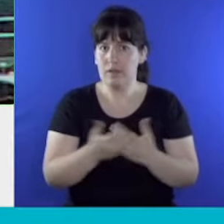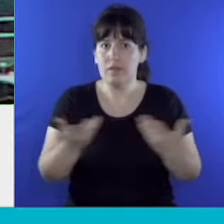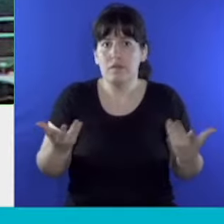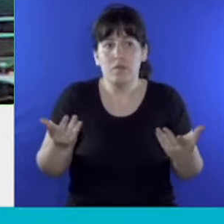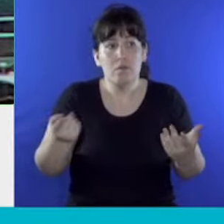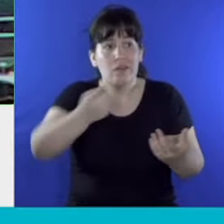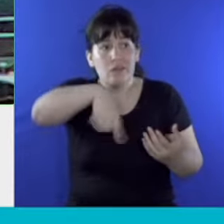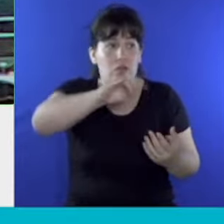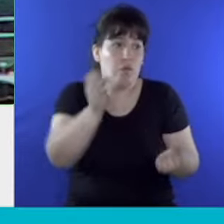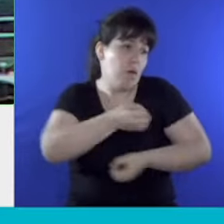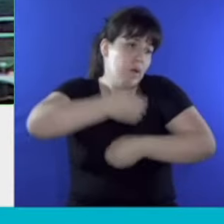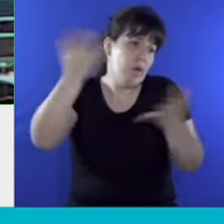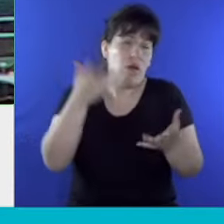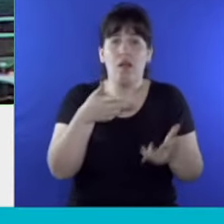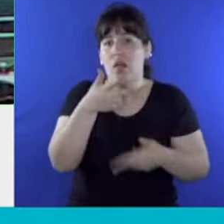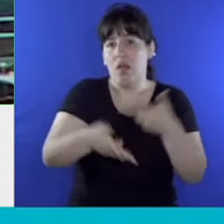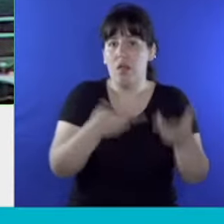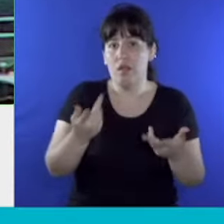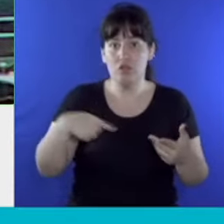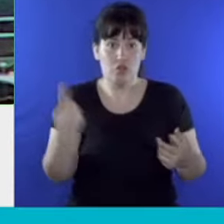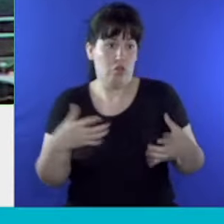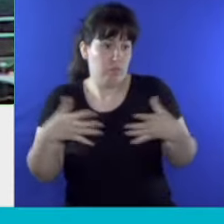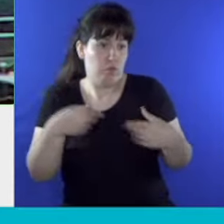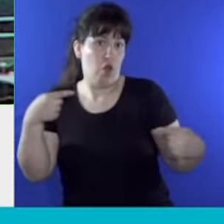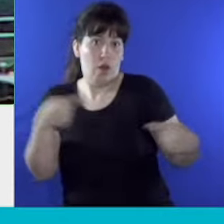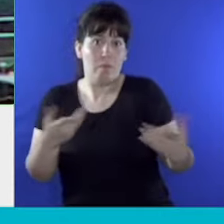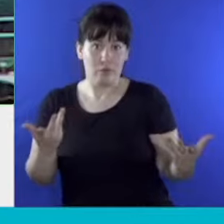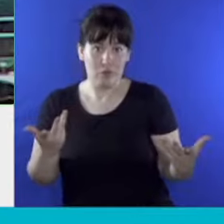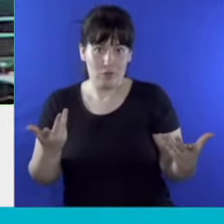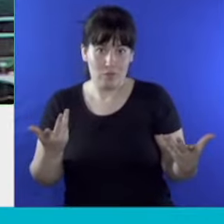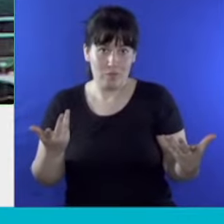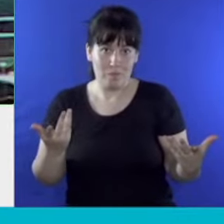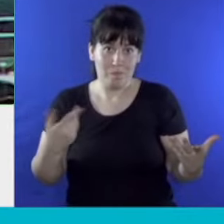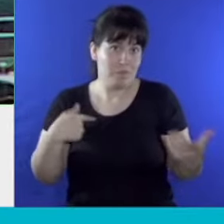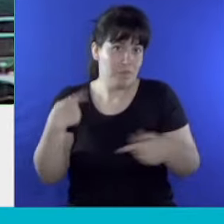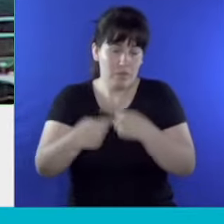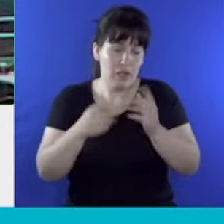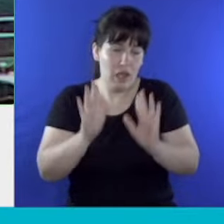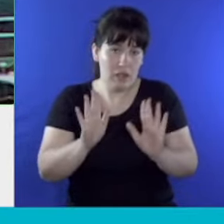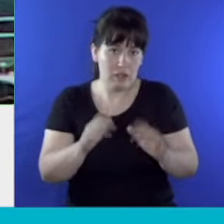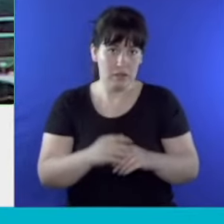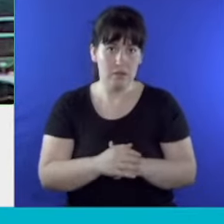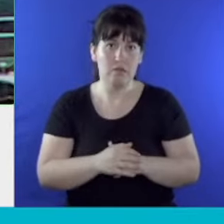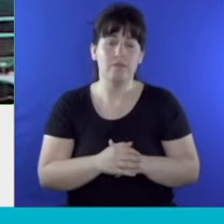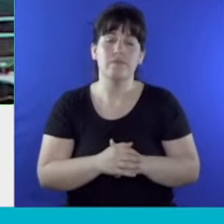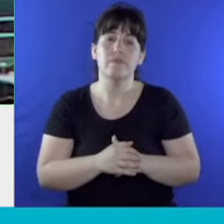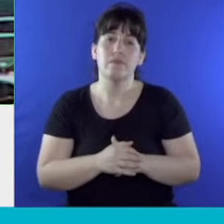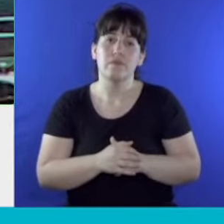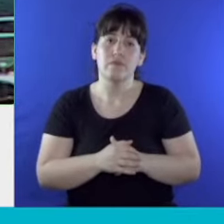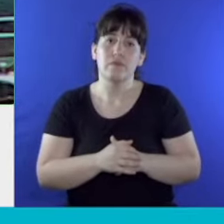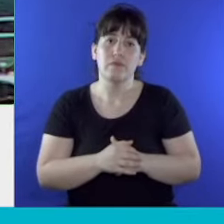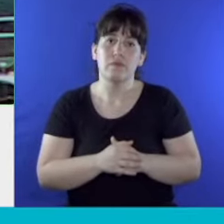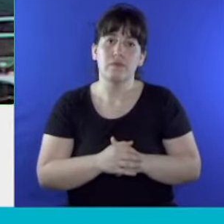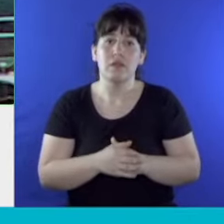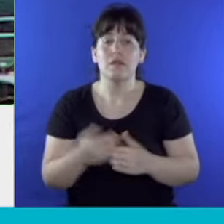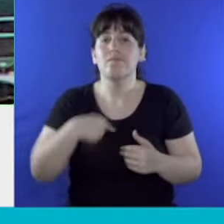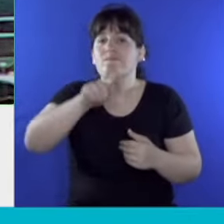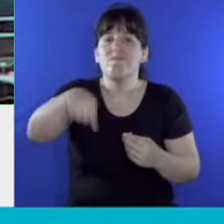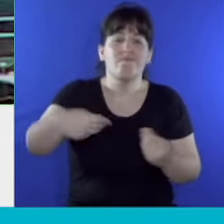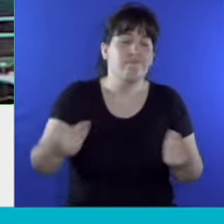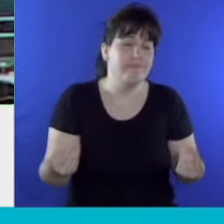que les parezca como oposición, que además muy posiblemente lo sigan siendo, si Dios quiere. En